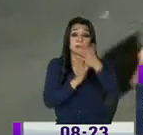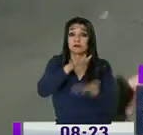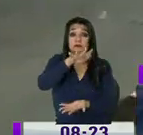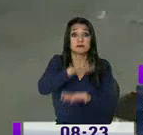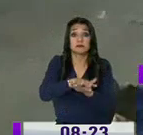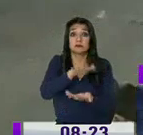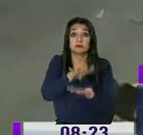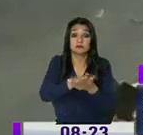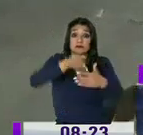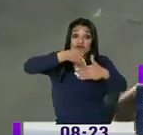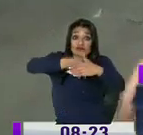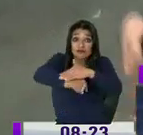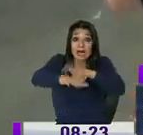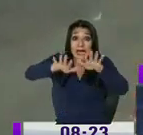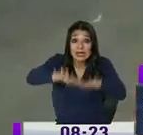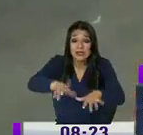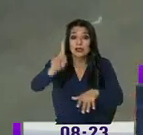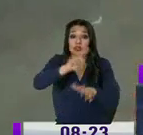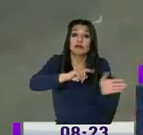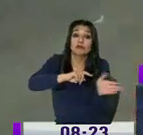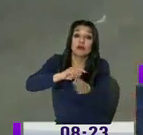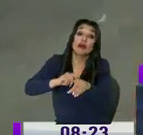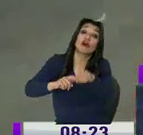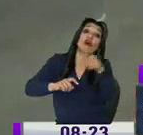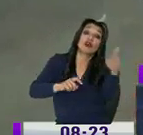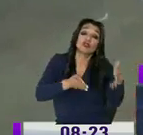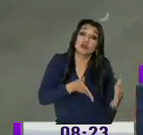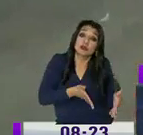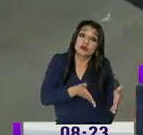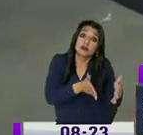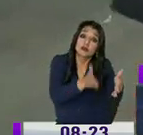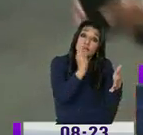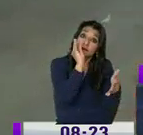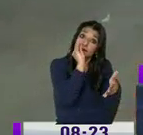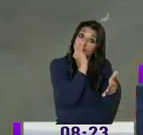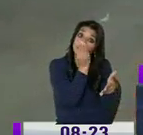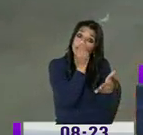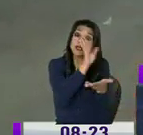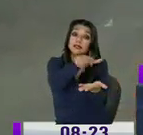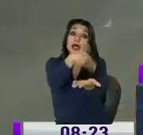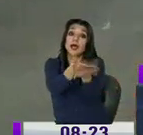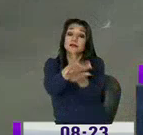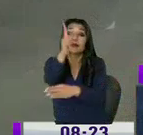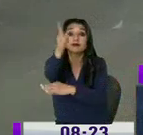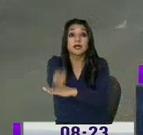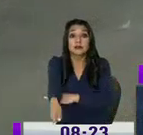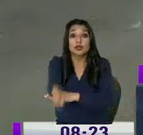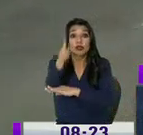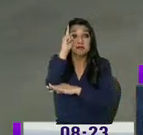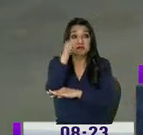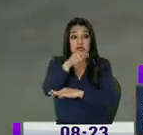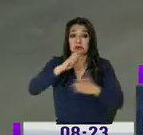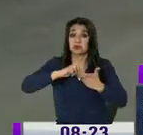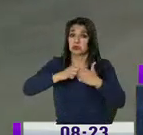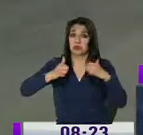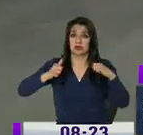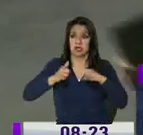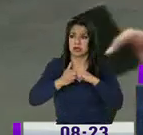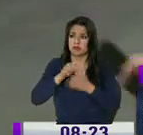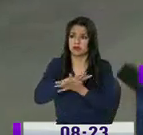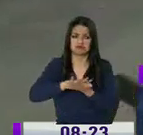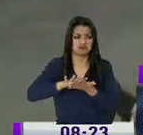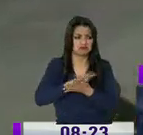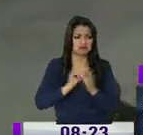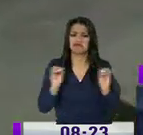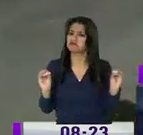no ingresaron por aquí, es más, ellos se fueron por la calle Flores hacia Santo Domingo. Y ahí pues no hay los